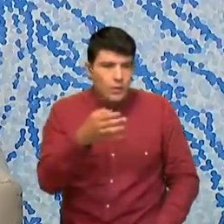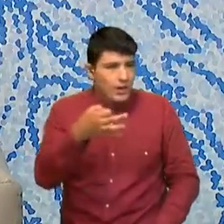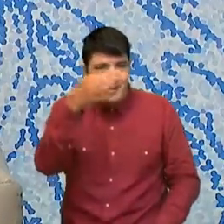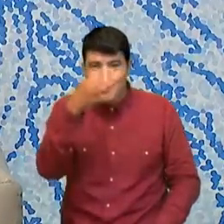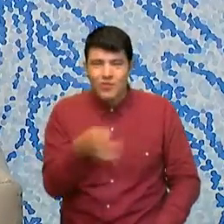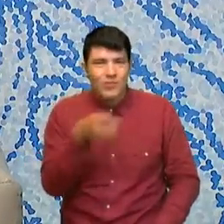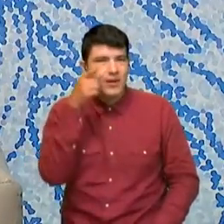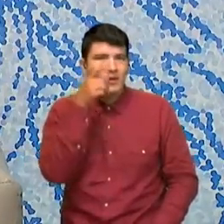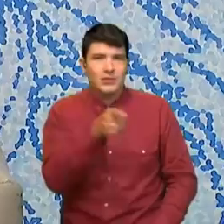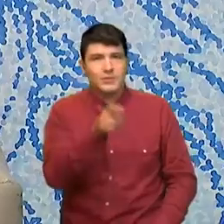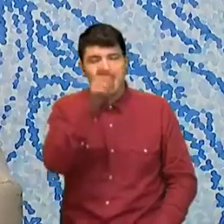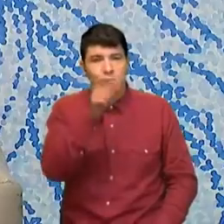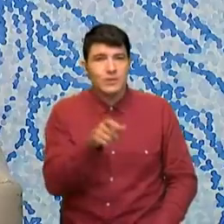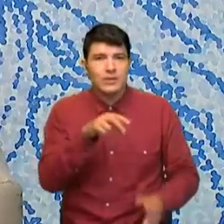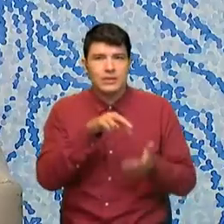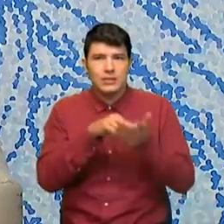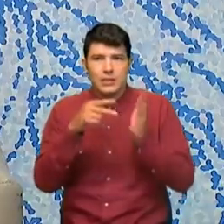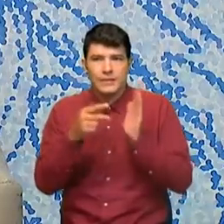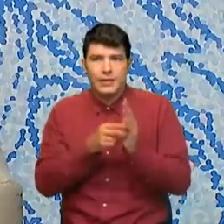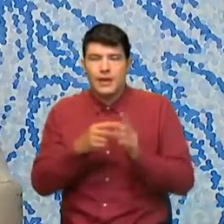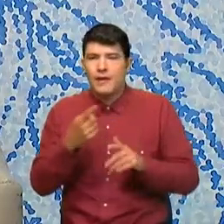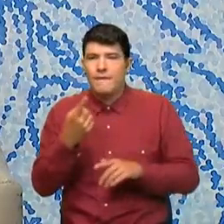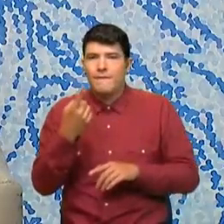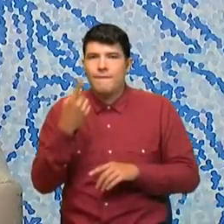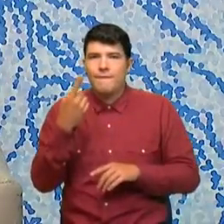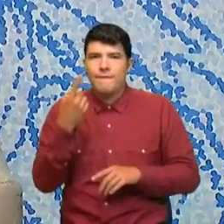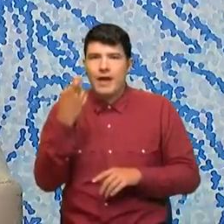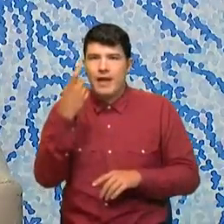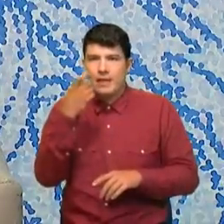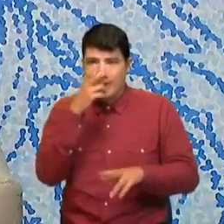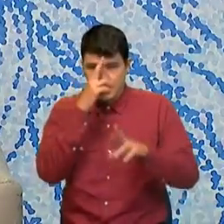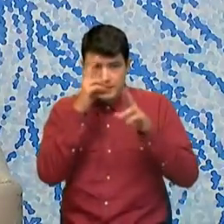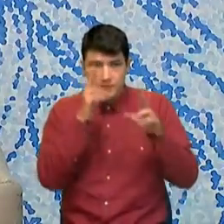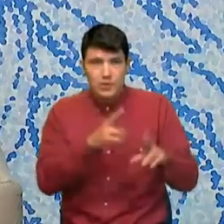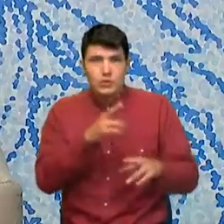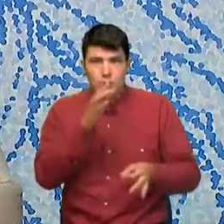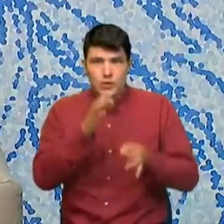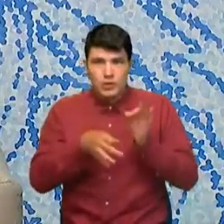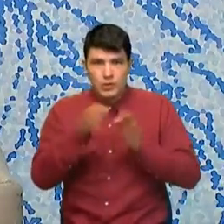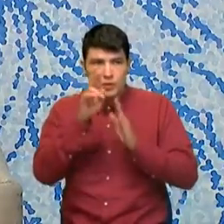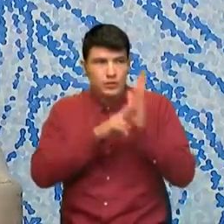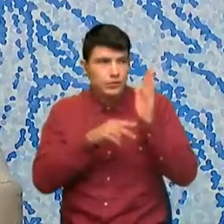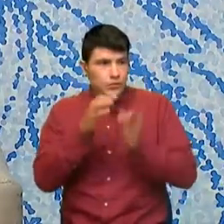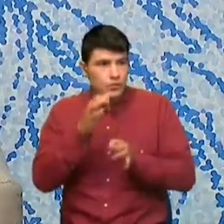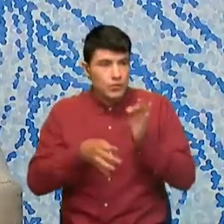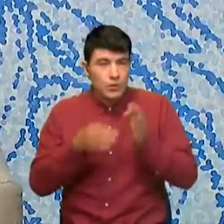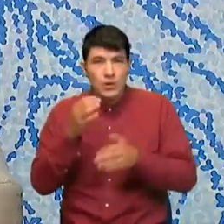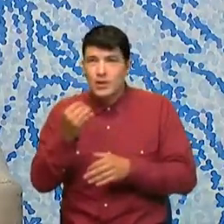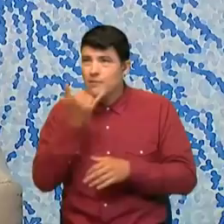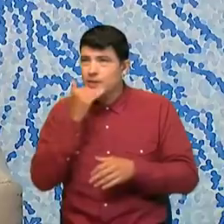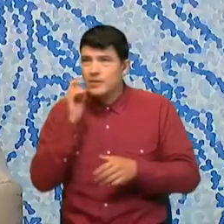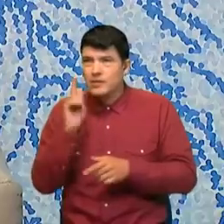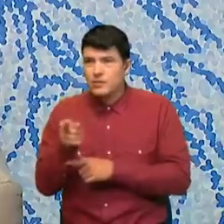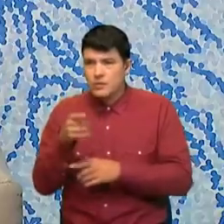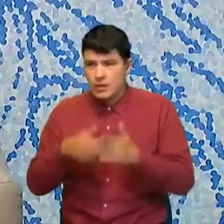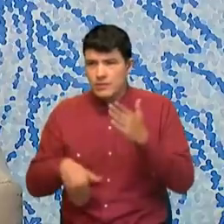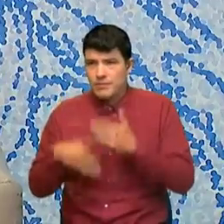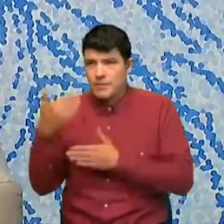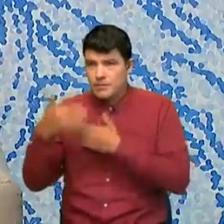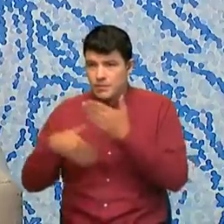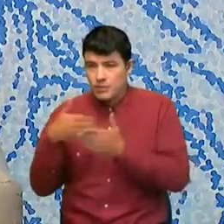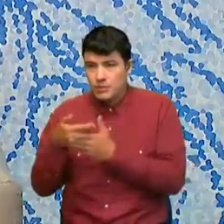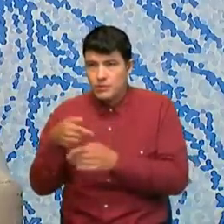está incurriendo en algo que se llama fraude a resolución judicial. Lo que ocurre es que iniciar un proceso por esto pues no es